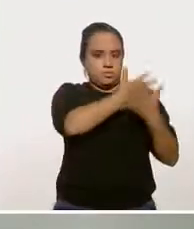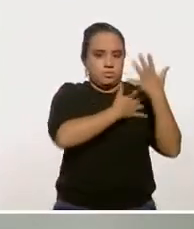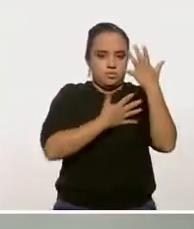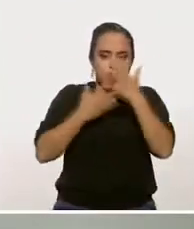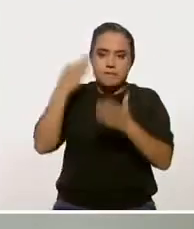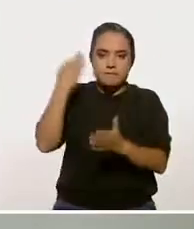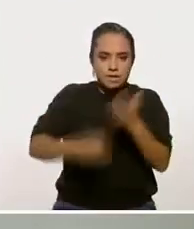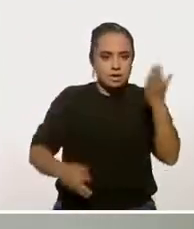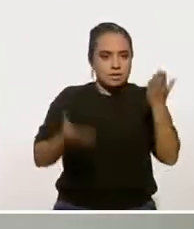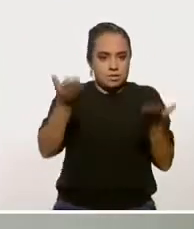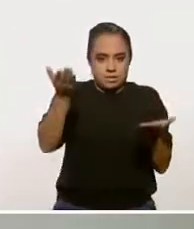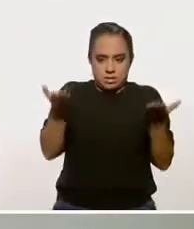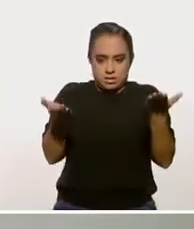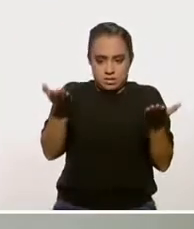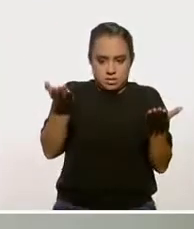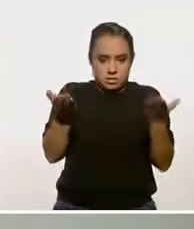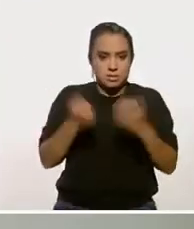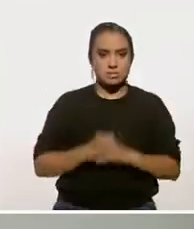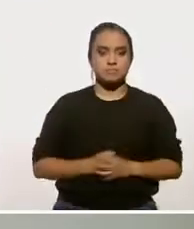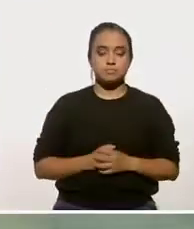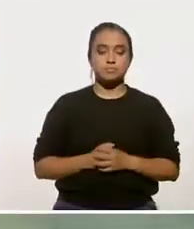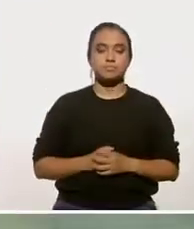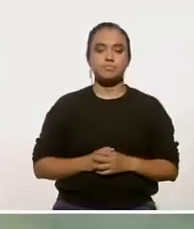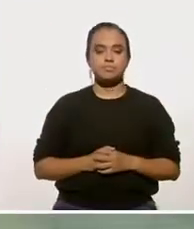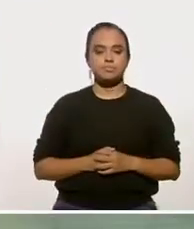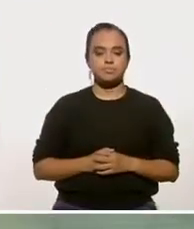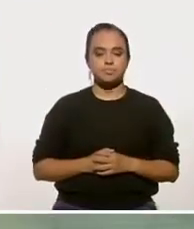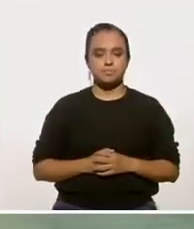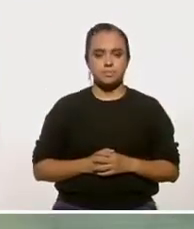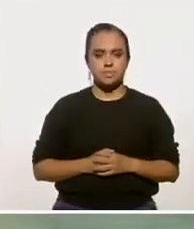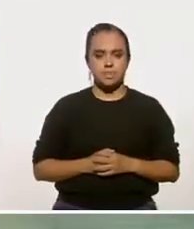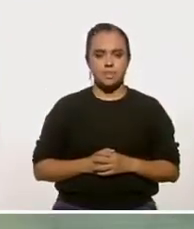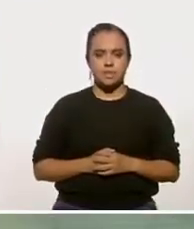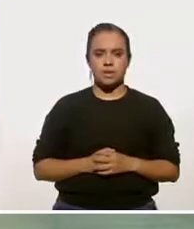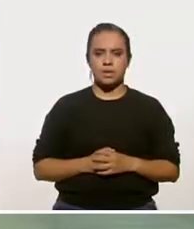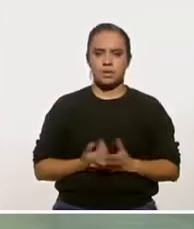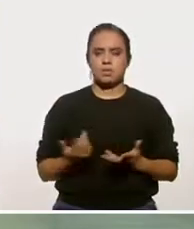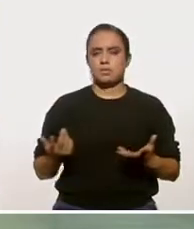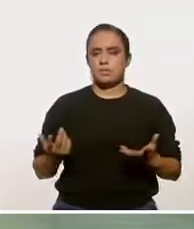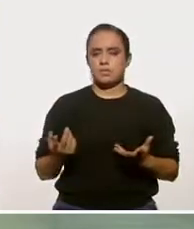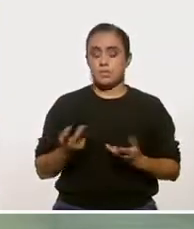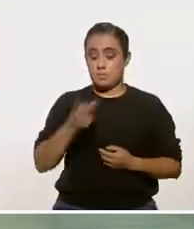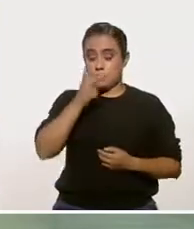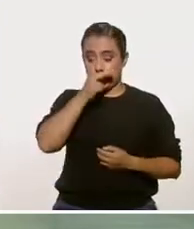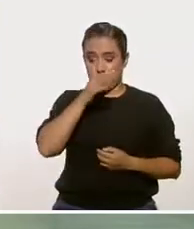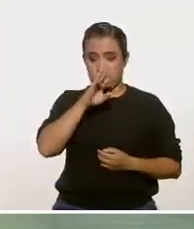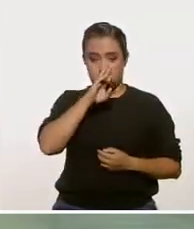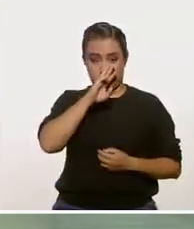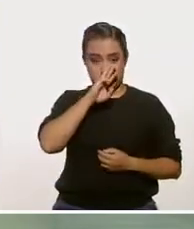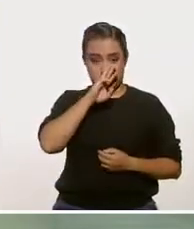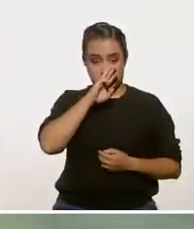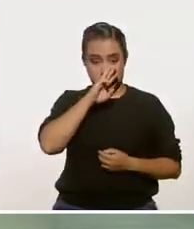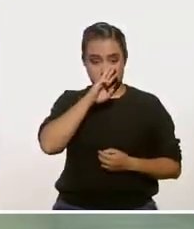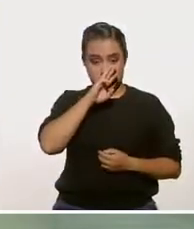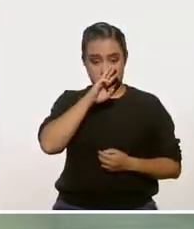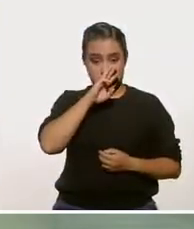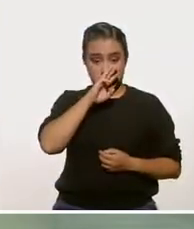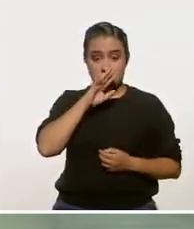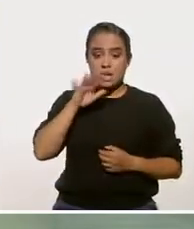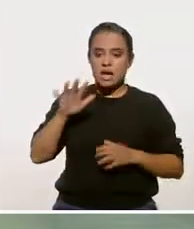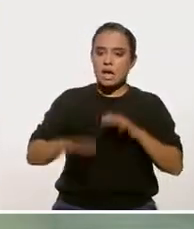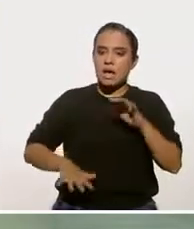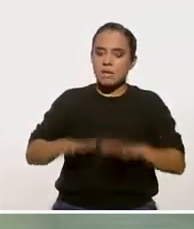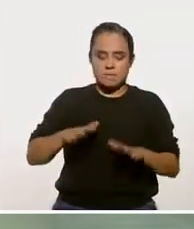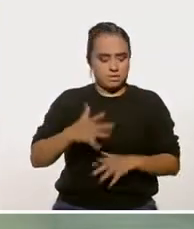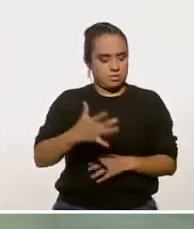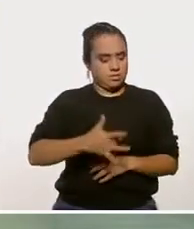no lo encuentran. Lo que pasa es que la posibilidad de ser padre o de ser madre exactamente nos pone en la